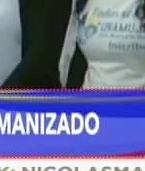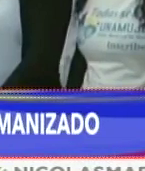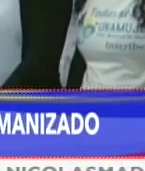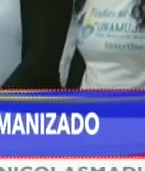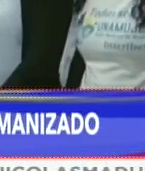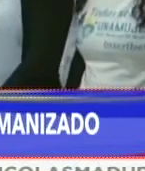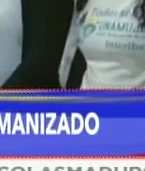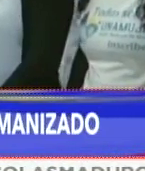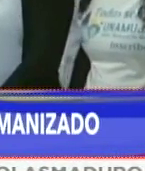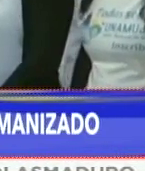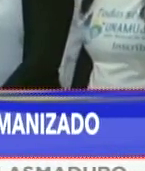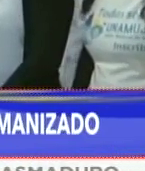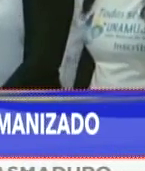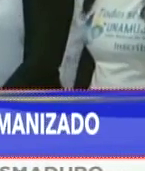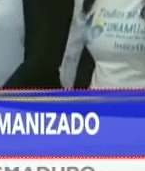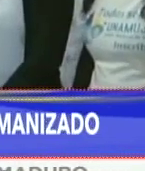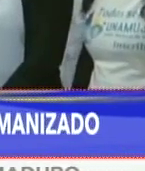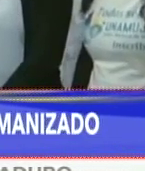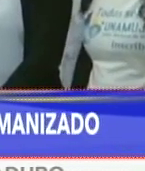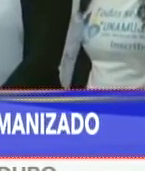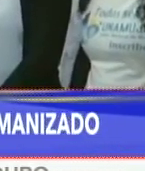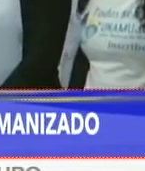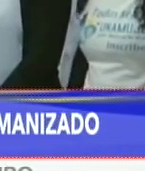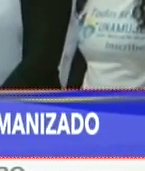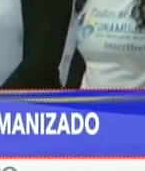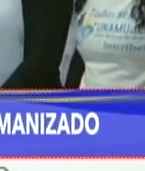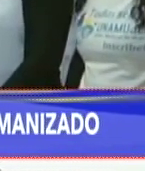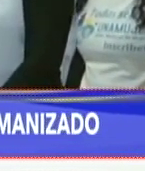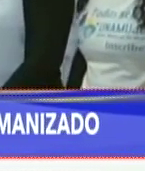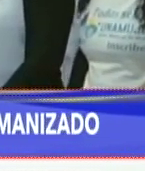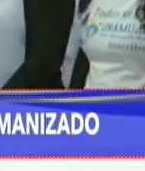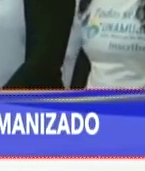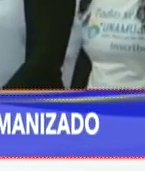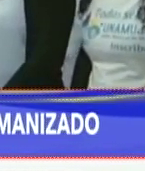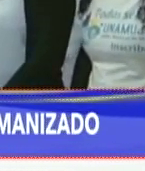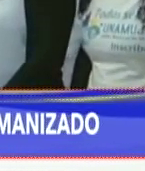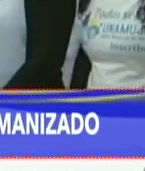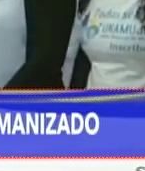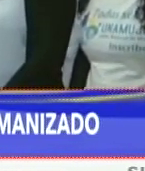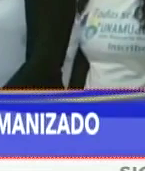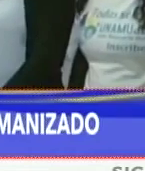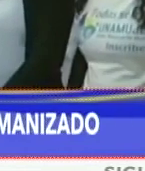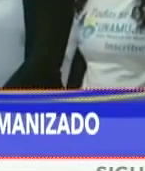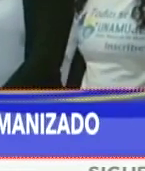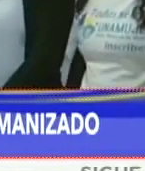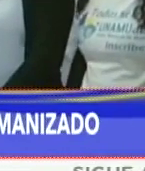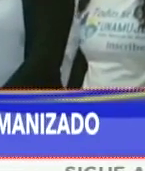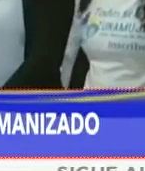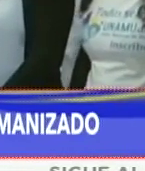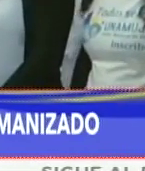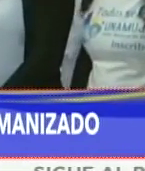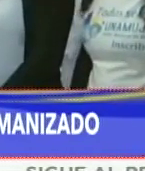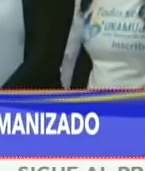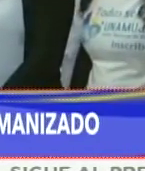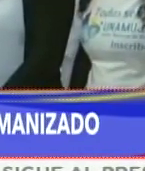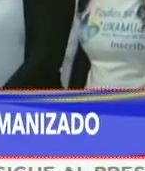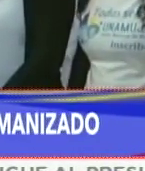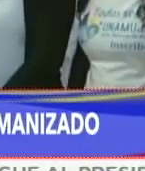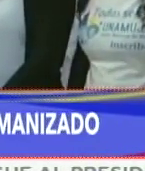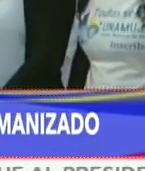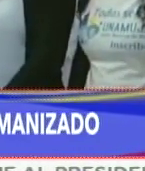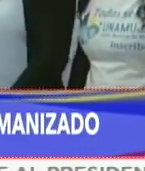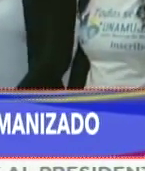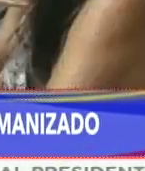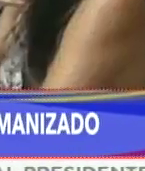Kumare, coordinadora de parto humanizado. Además de encontrarnos con todas las promotoras de parto humanizado, en la maternidad